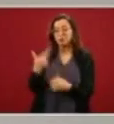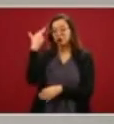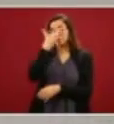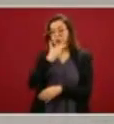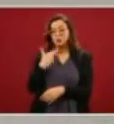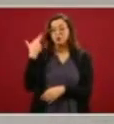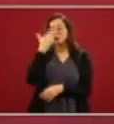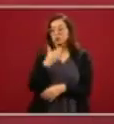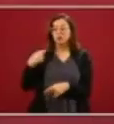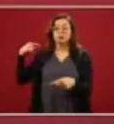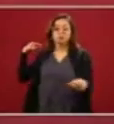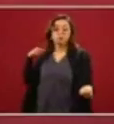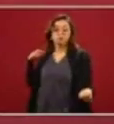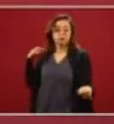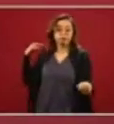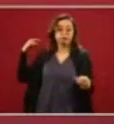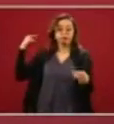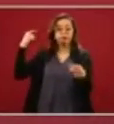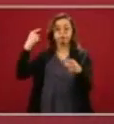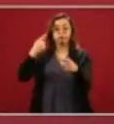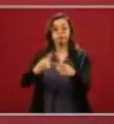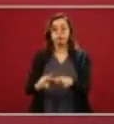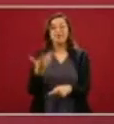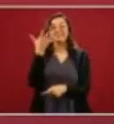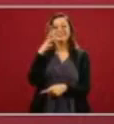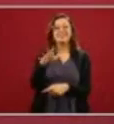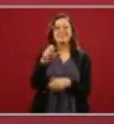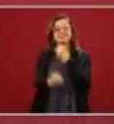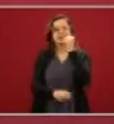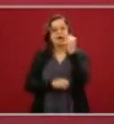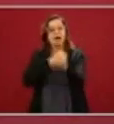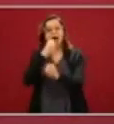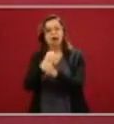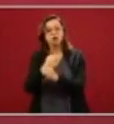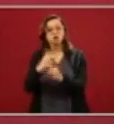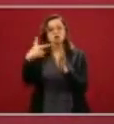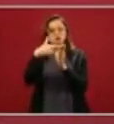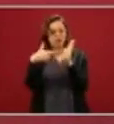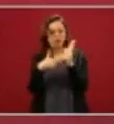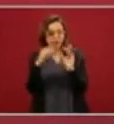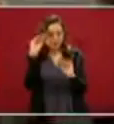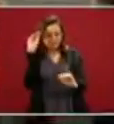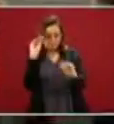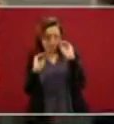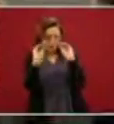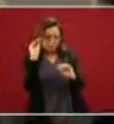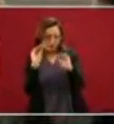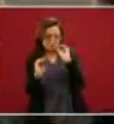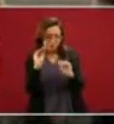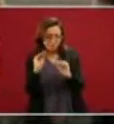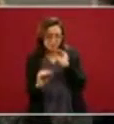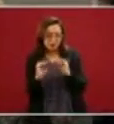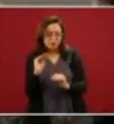10 años que duró el proceso de reflexión y aprobación del Reglamento Sanitario